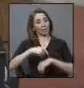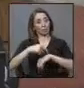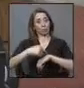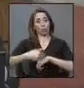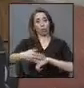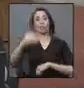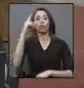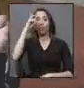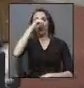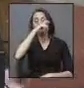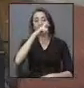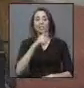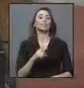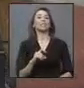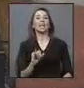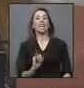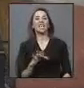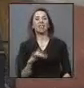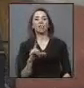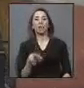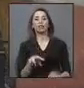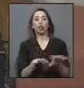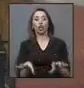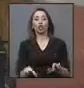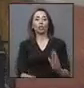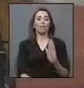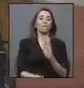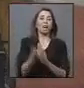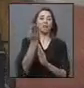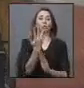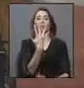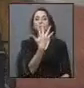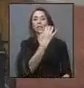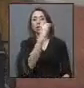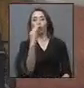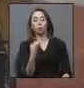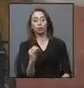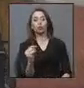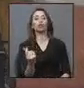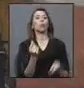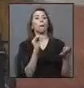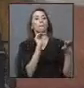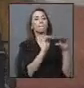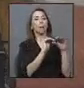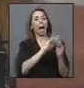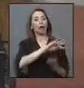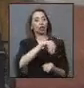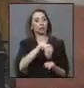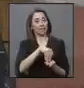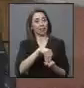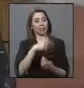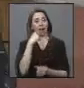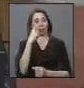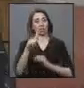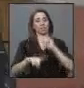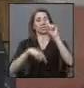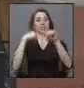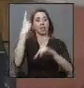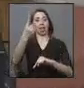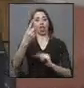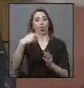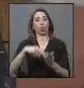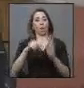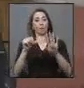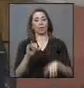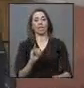que enfrentaremos una inflación de alrededor del 5% y que ya el Banco Central ya indica que para el año